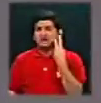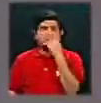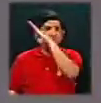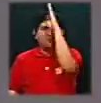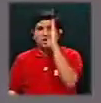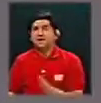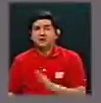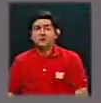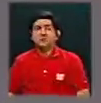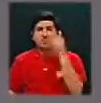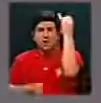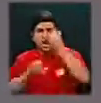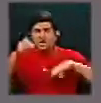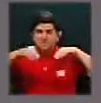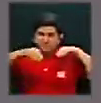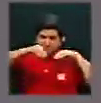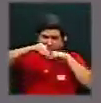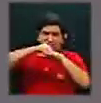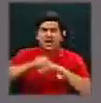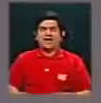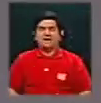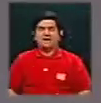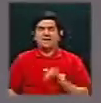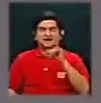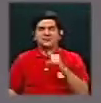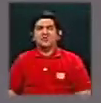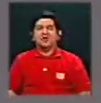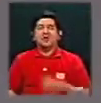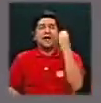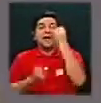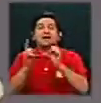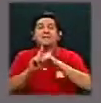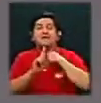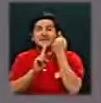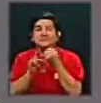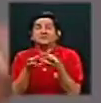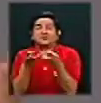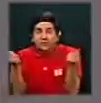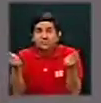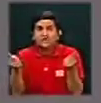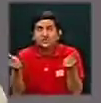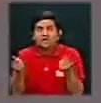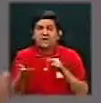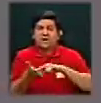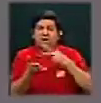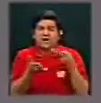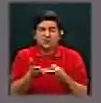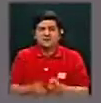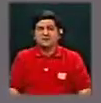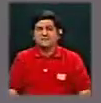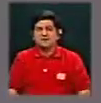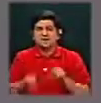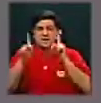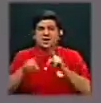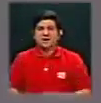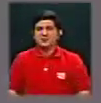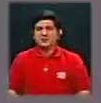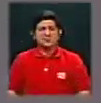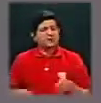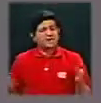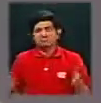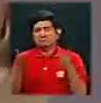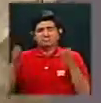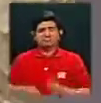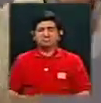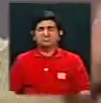nunca el final del túnel, sin ver nunca la luz al final del túnel, eso genera desaliento, genera desesperanza. Eso puede